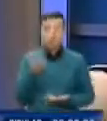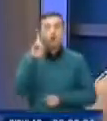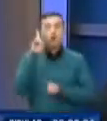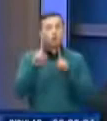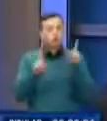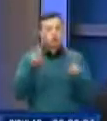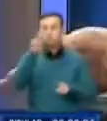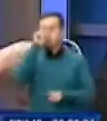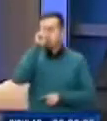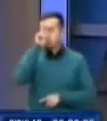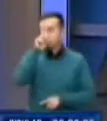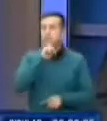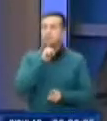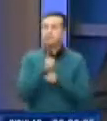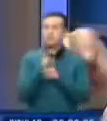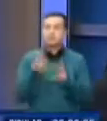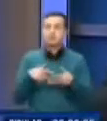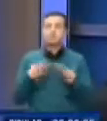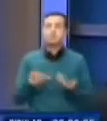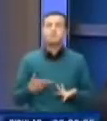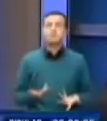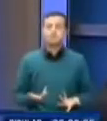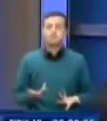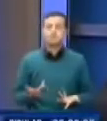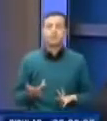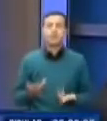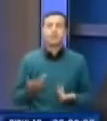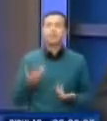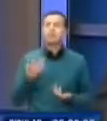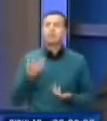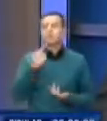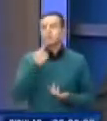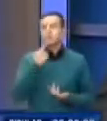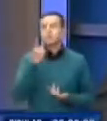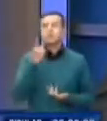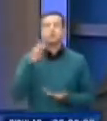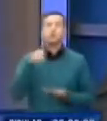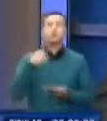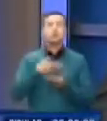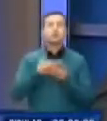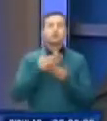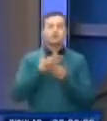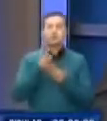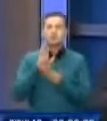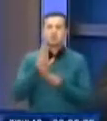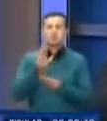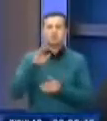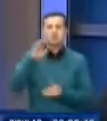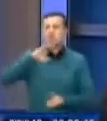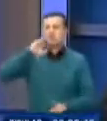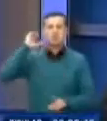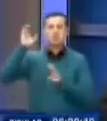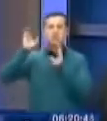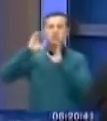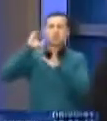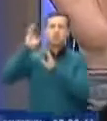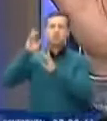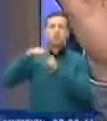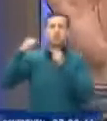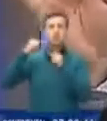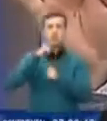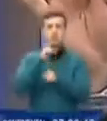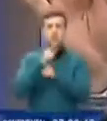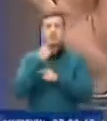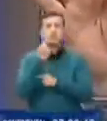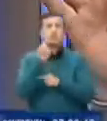cárcel y sustentarse en una crítica o una supuesta defensa han creado hasta